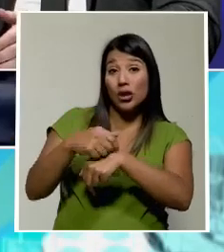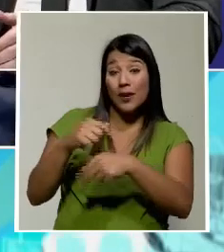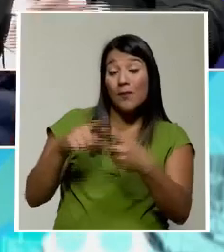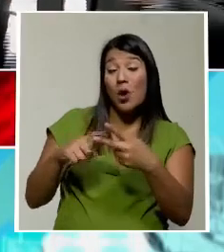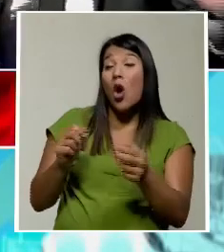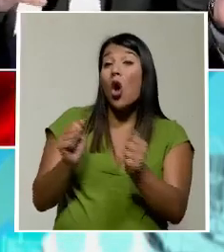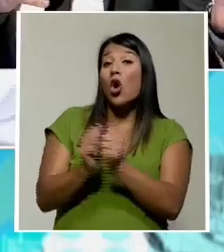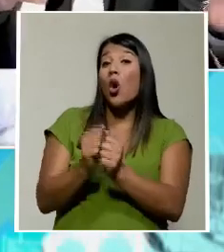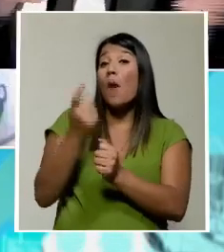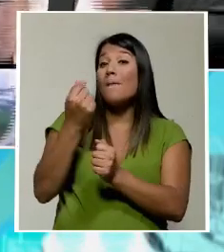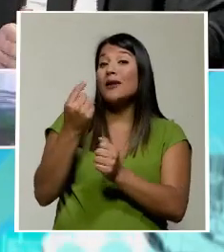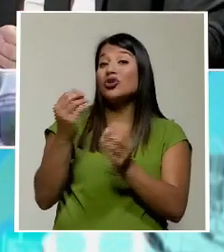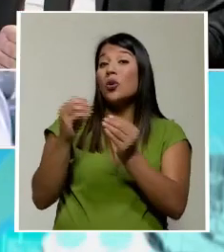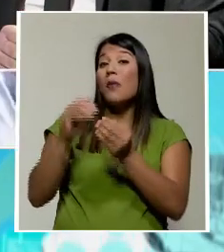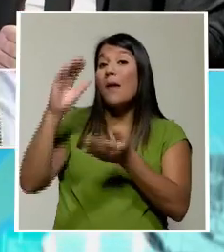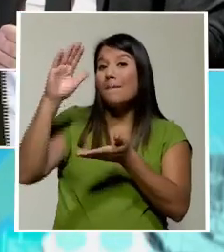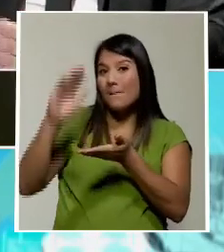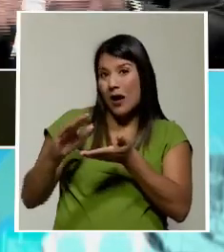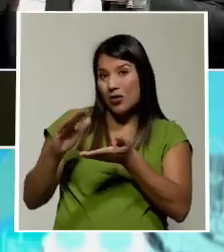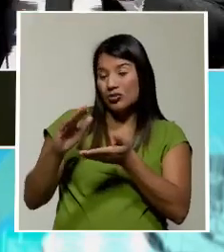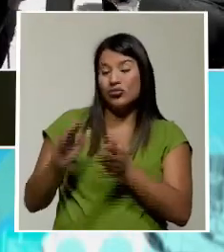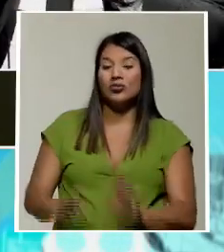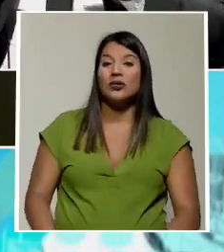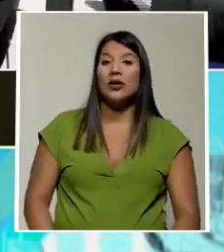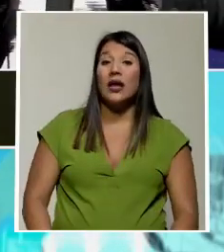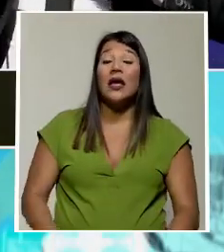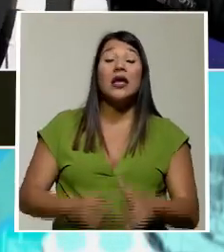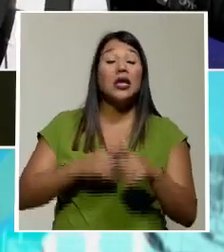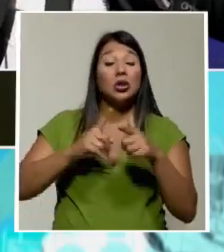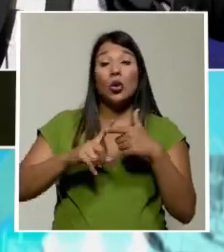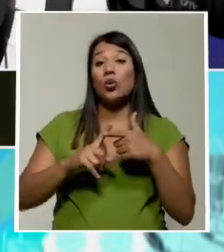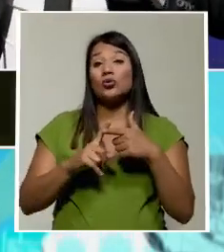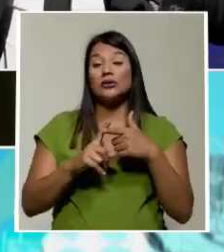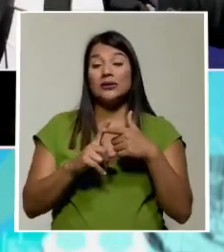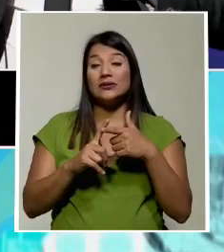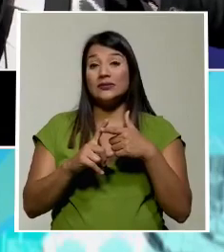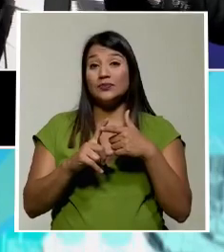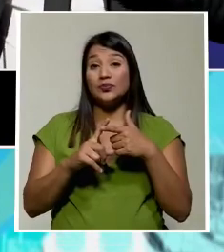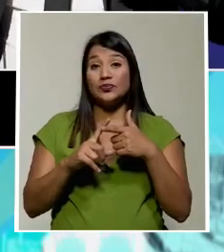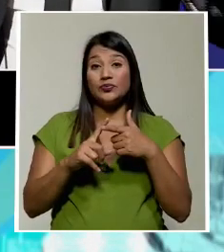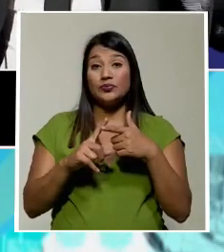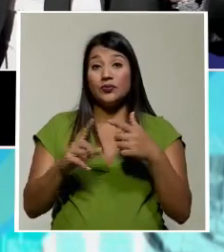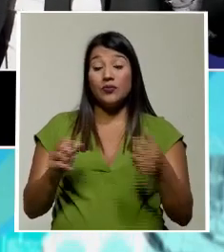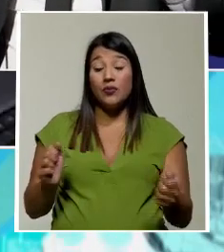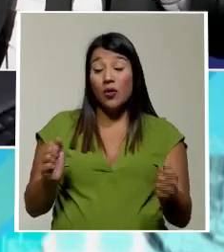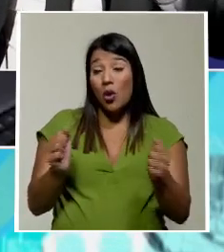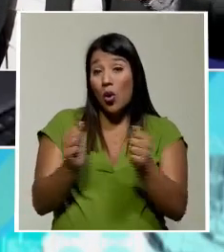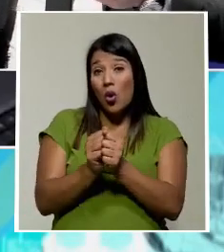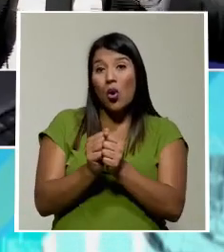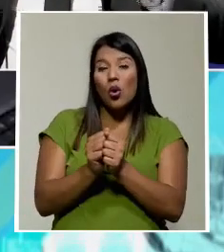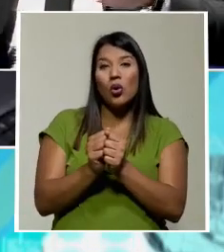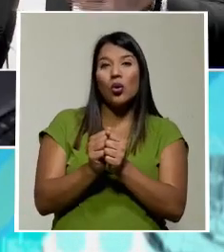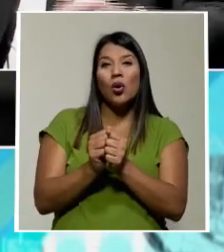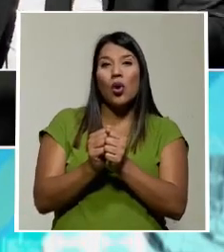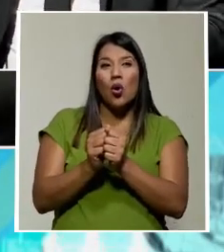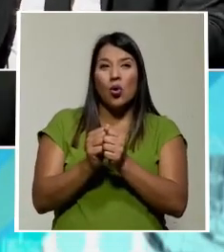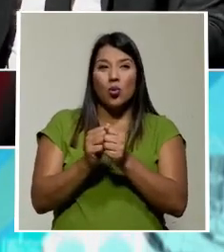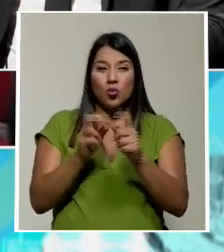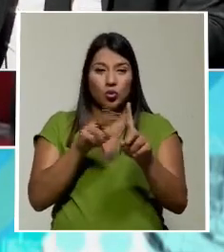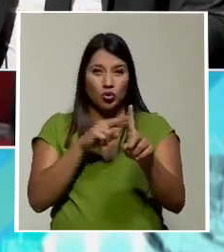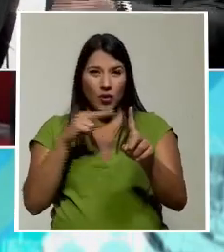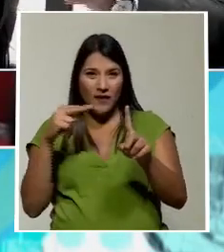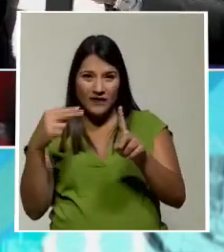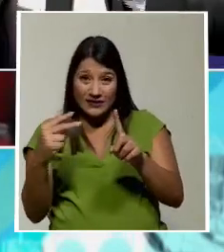más bajos de los que se hacen en la administración pública. Entonces, bajo una visión de eficiencia y